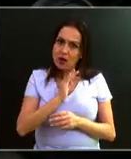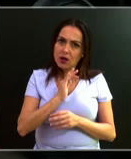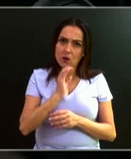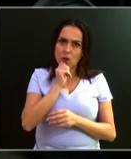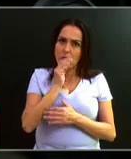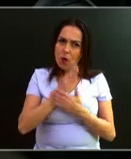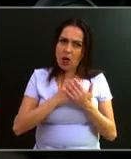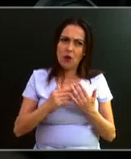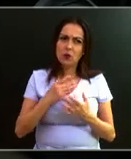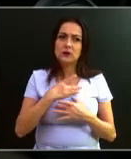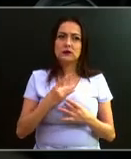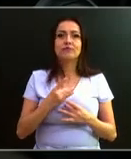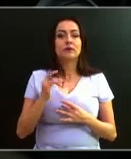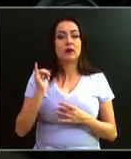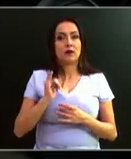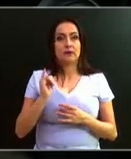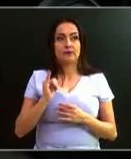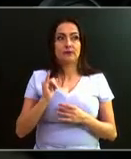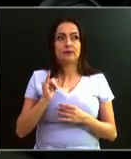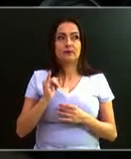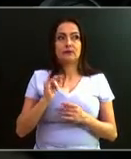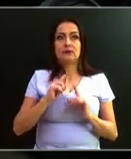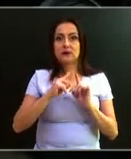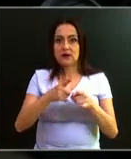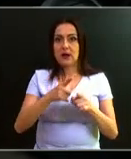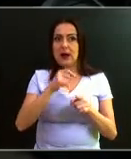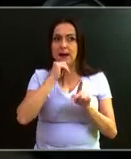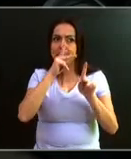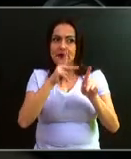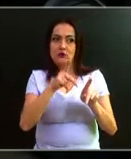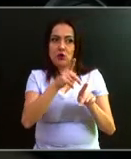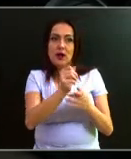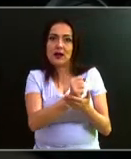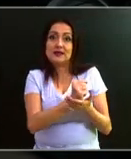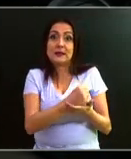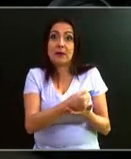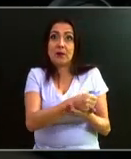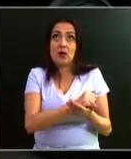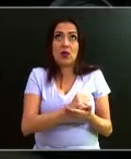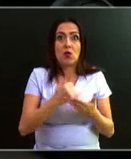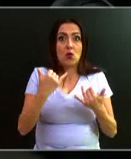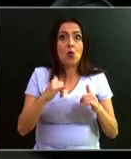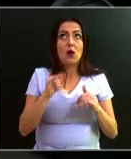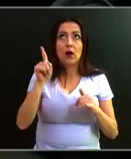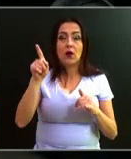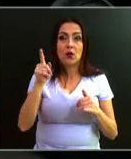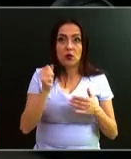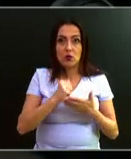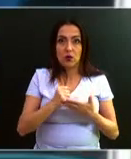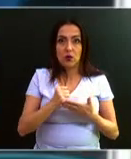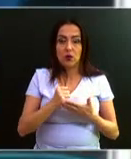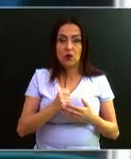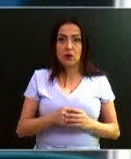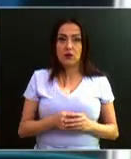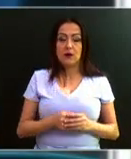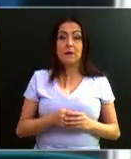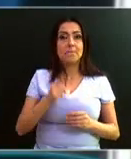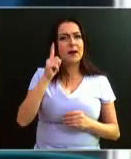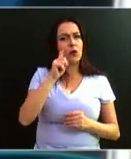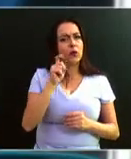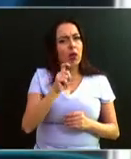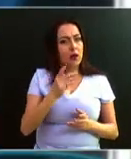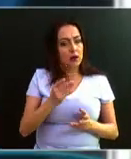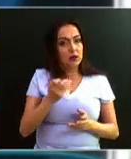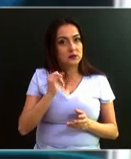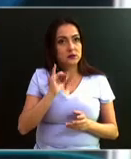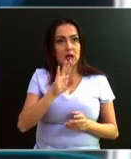que les llame la atención, e inclusive acercarse a la persona que está manejando este tipo de equipo y preguntarle